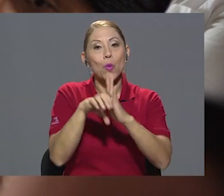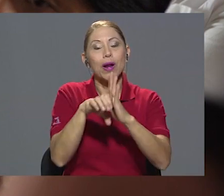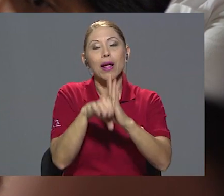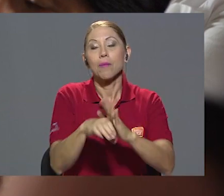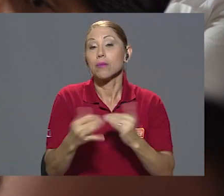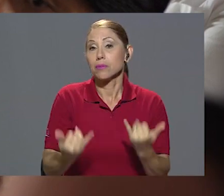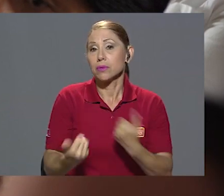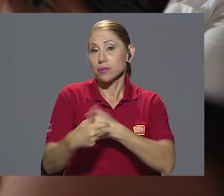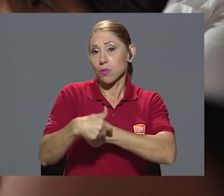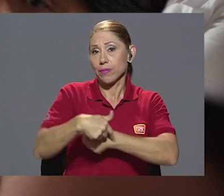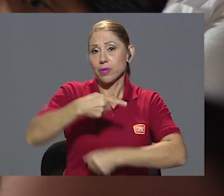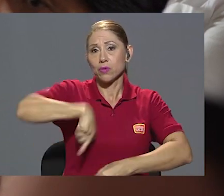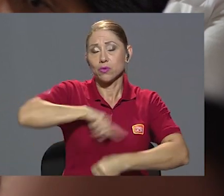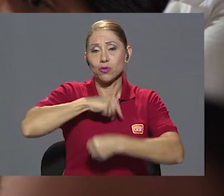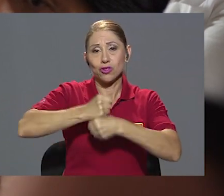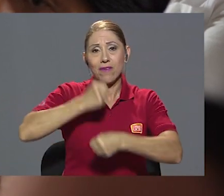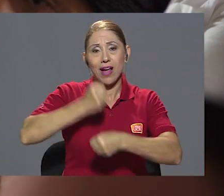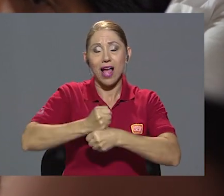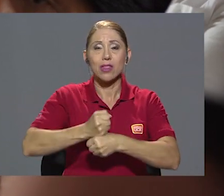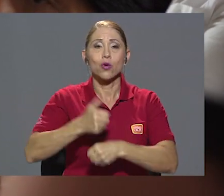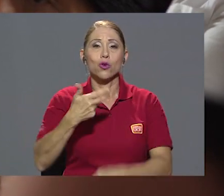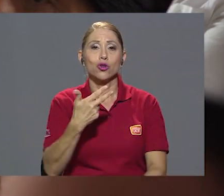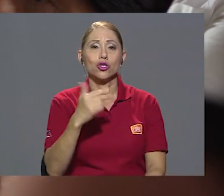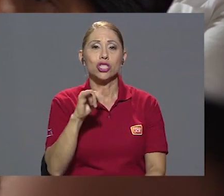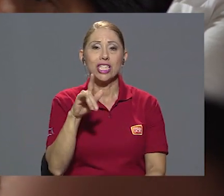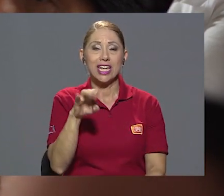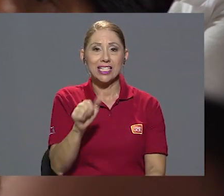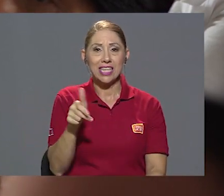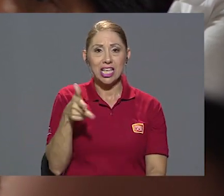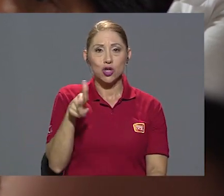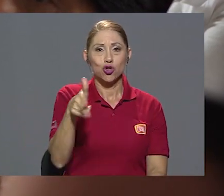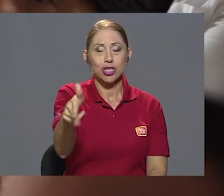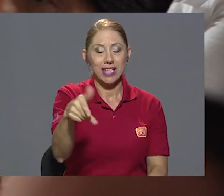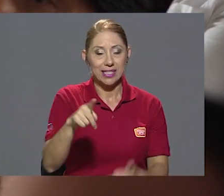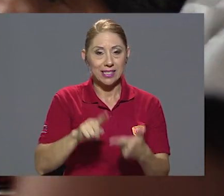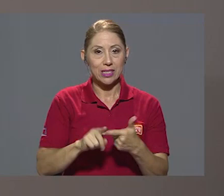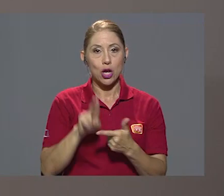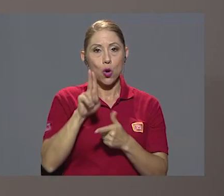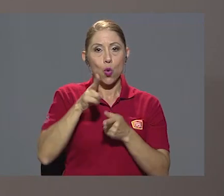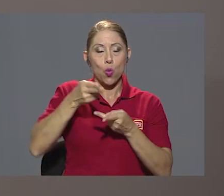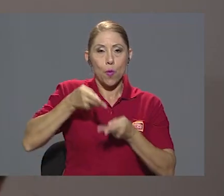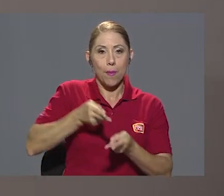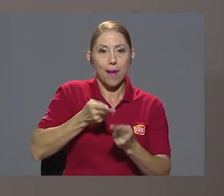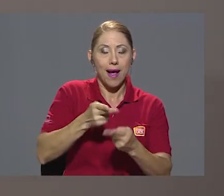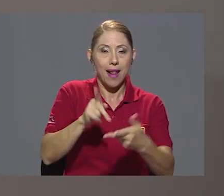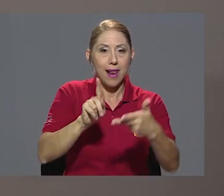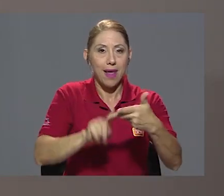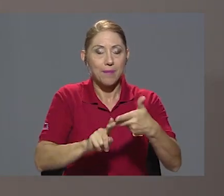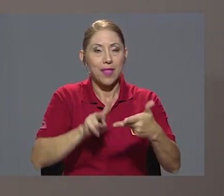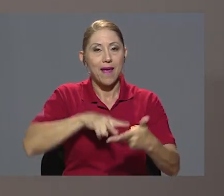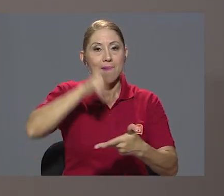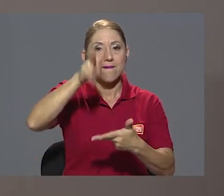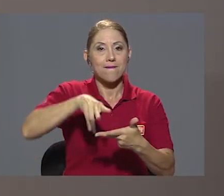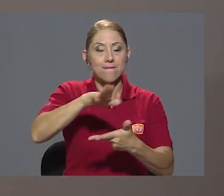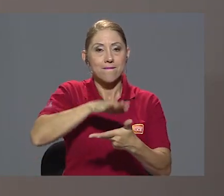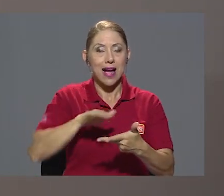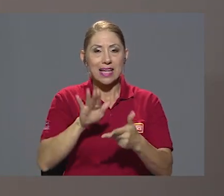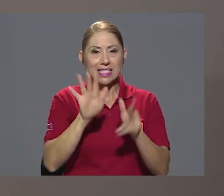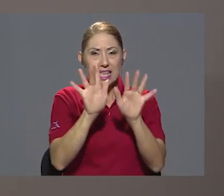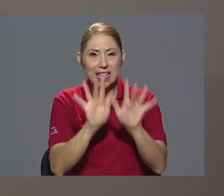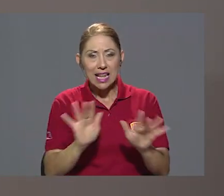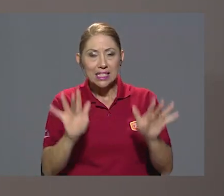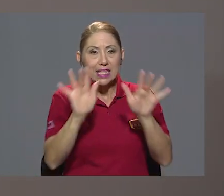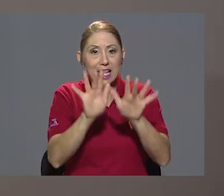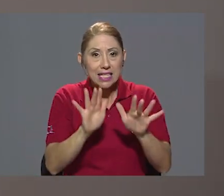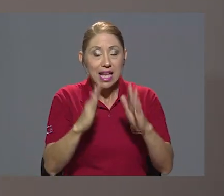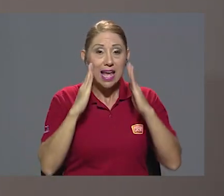este momento estamos trabajando en Los Chiles, trabajamos también en Upala, trabajamos en el Valle de la Estrella